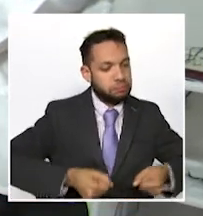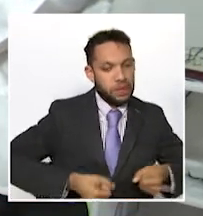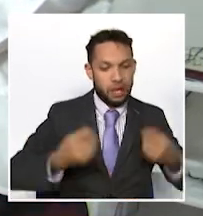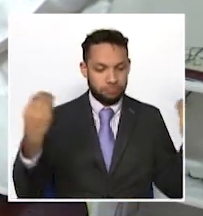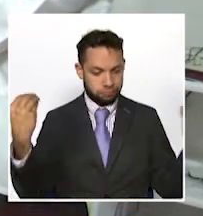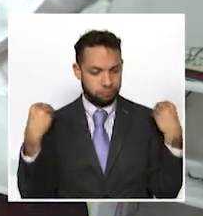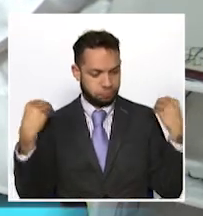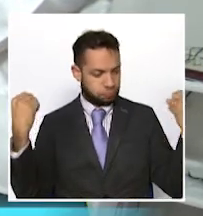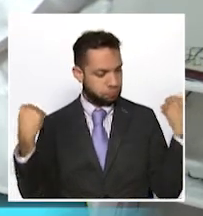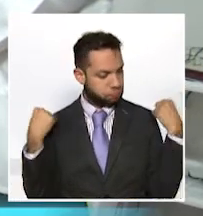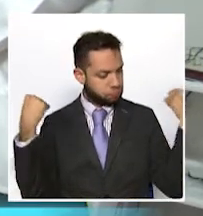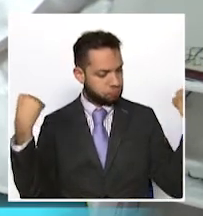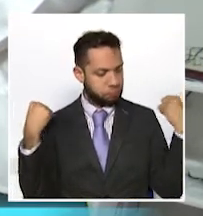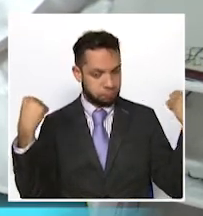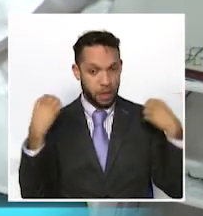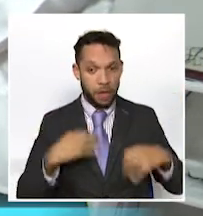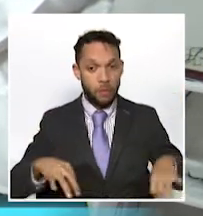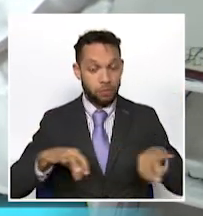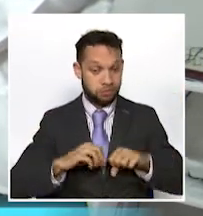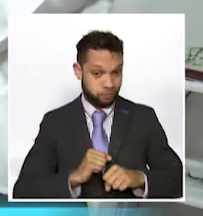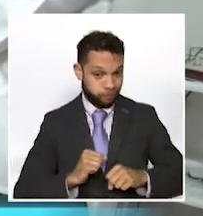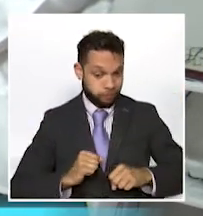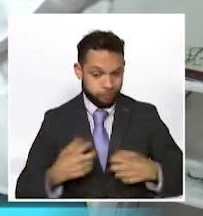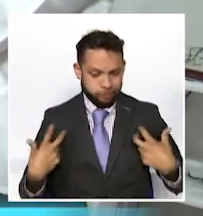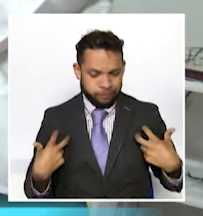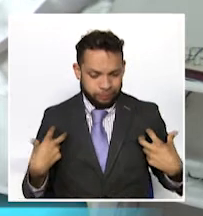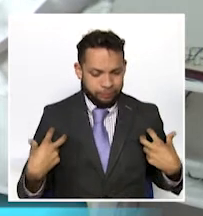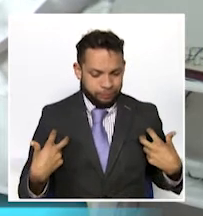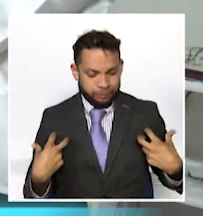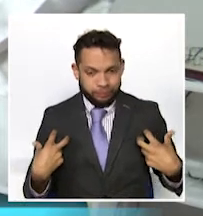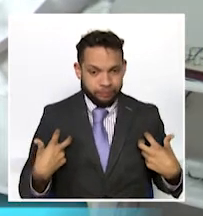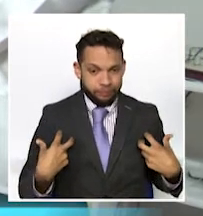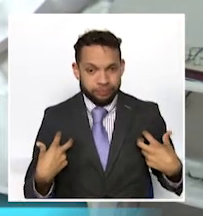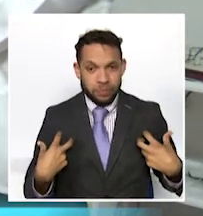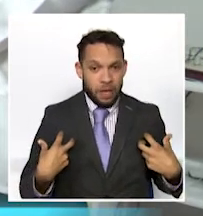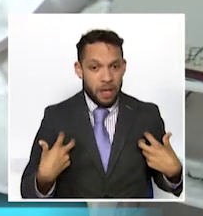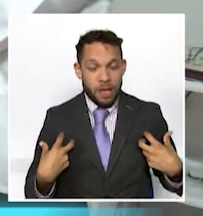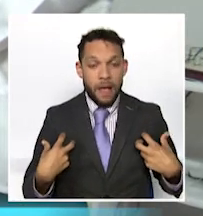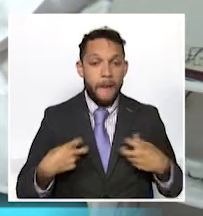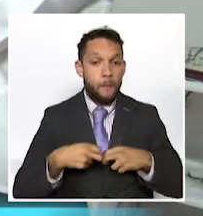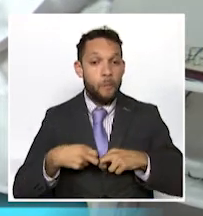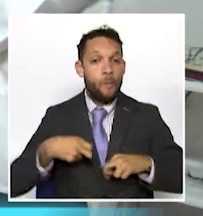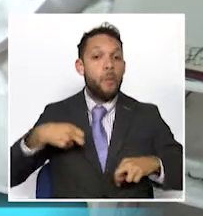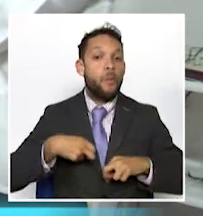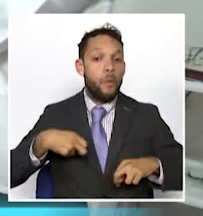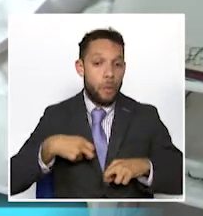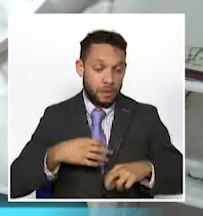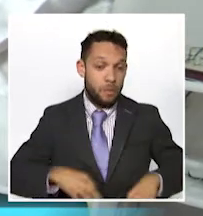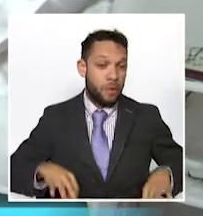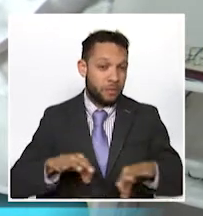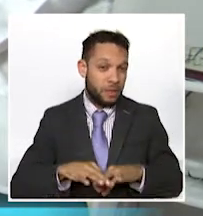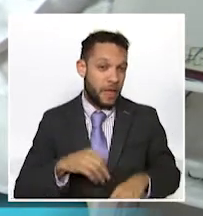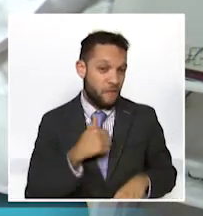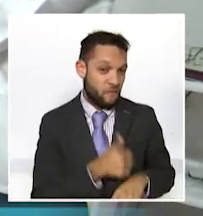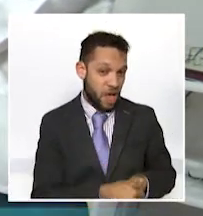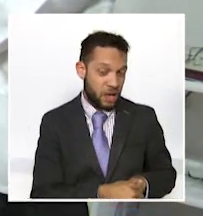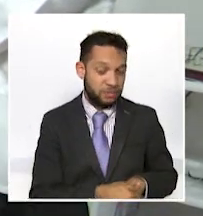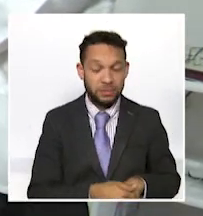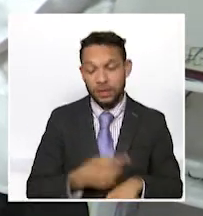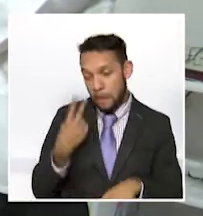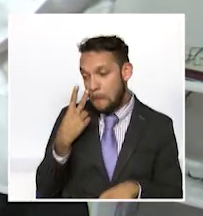gimnasio, que ha aumentado su masa muscular, y muchas veces la masa muscular en un desarrollo excesivo nos camufla un daño